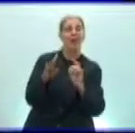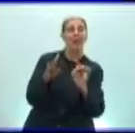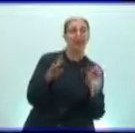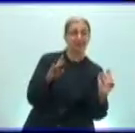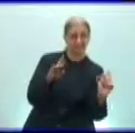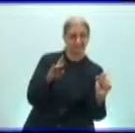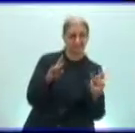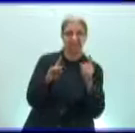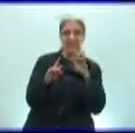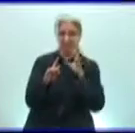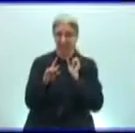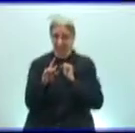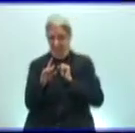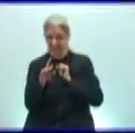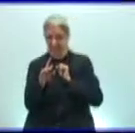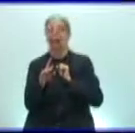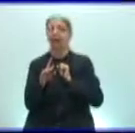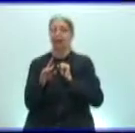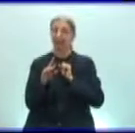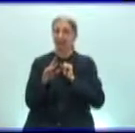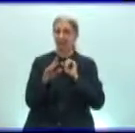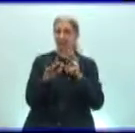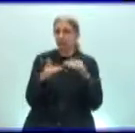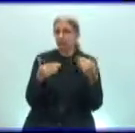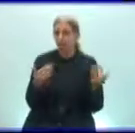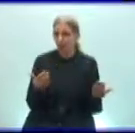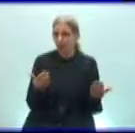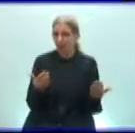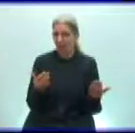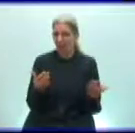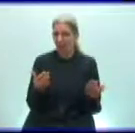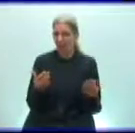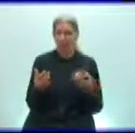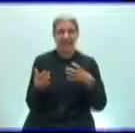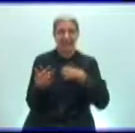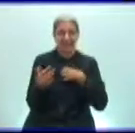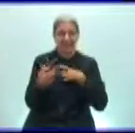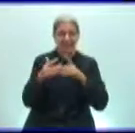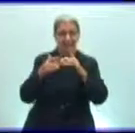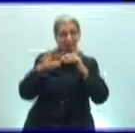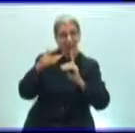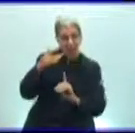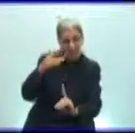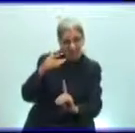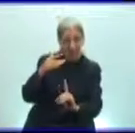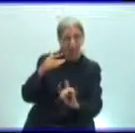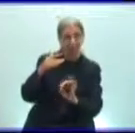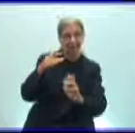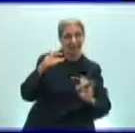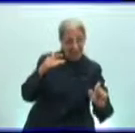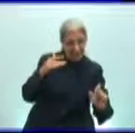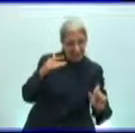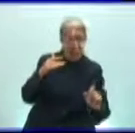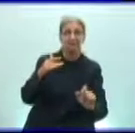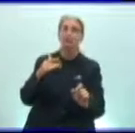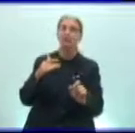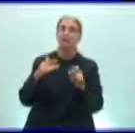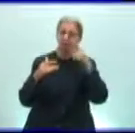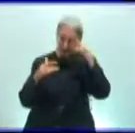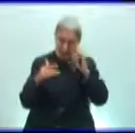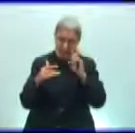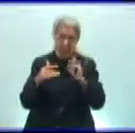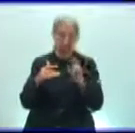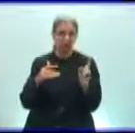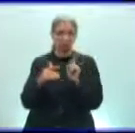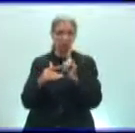cuáles ustedes consideran que son ecuaciones fraccionarias. Si decimos que debe tener al menos la variable